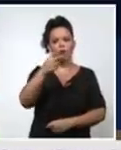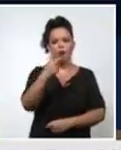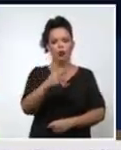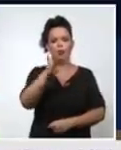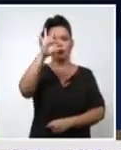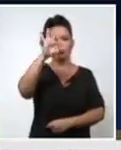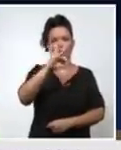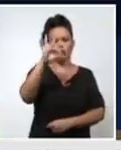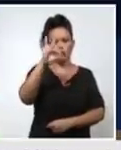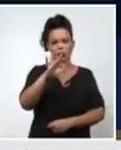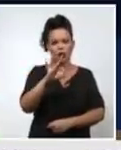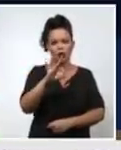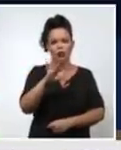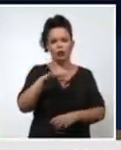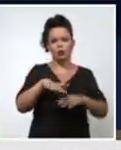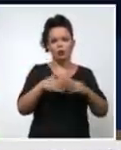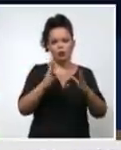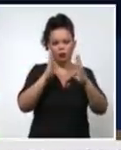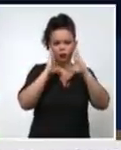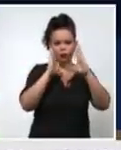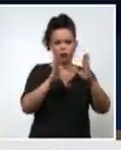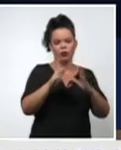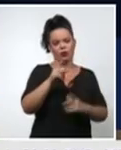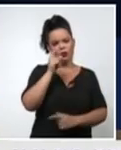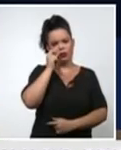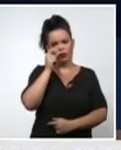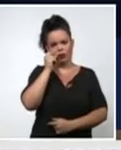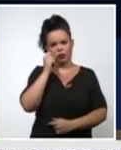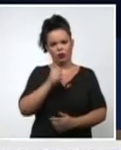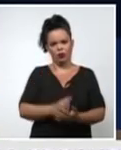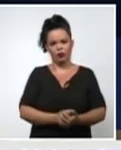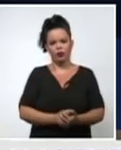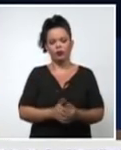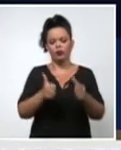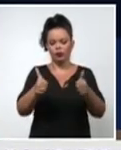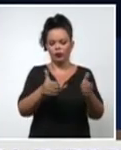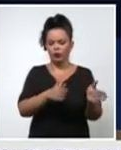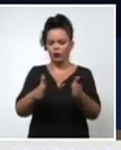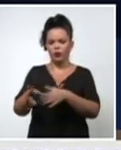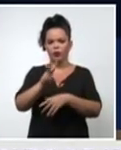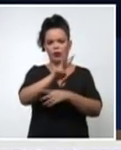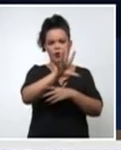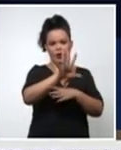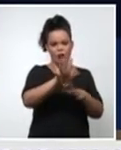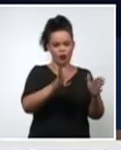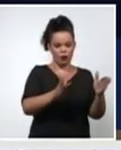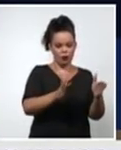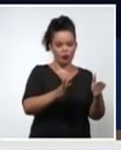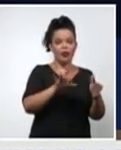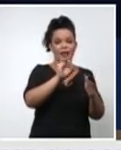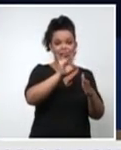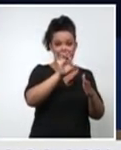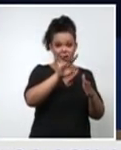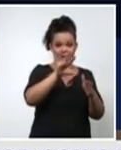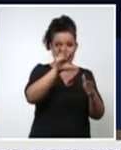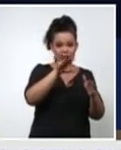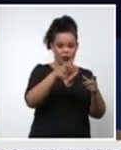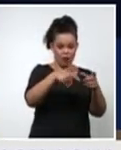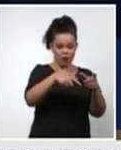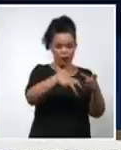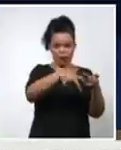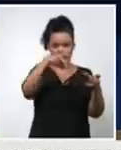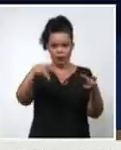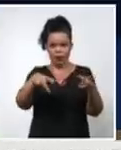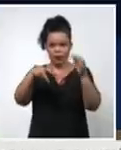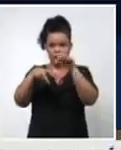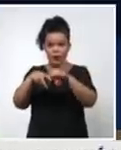al sexo masculino. 15 de los 25 se diagnosticaron y estaban asintomáticos en ese